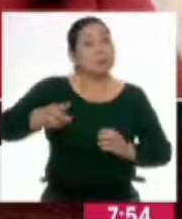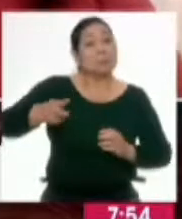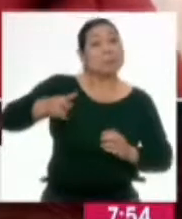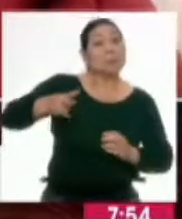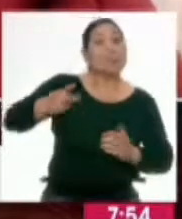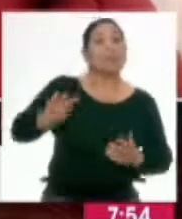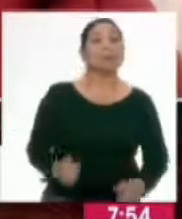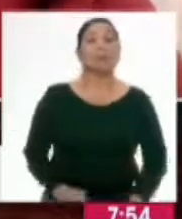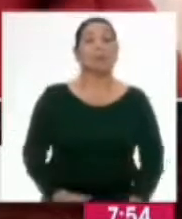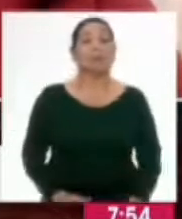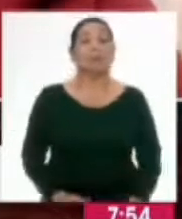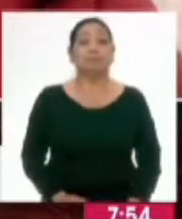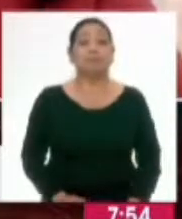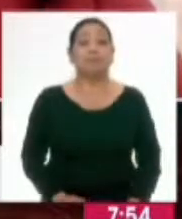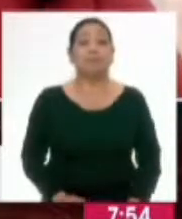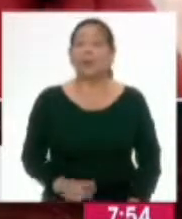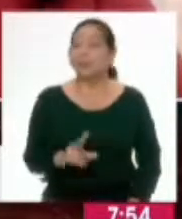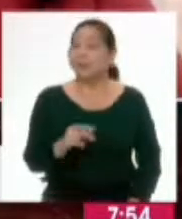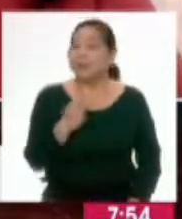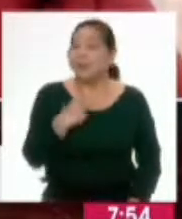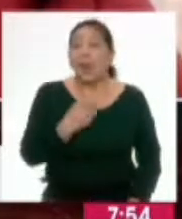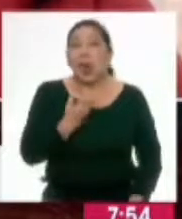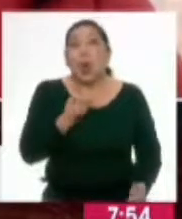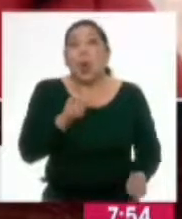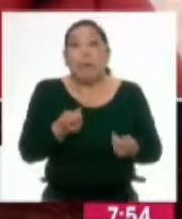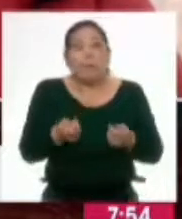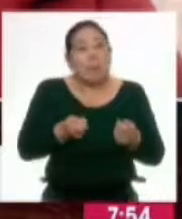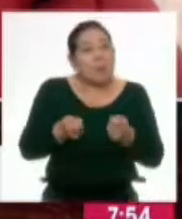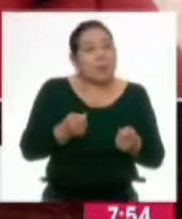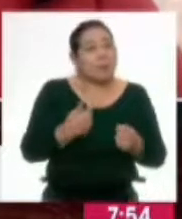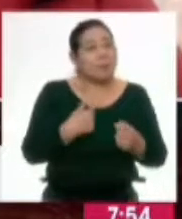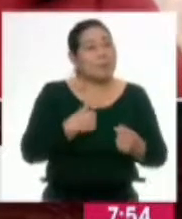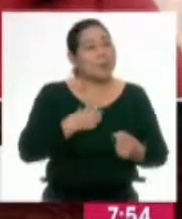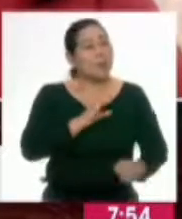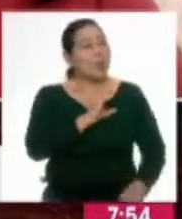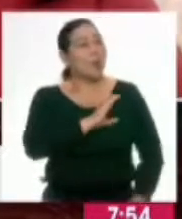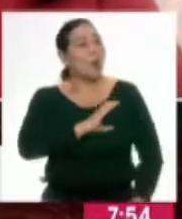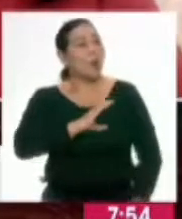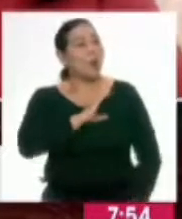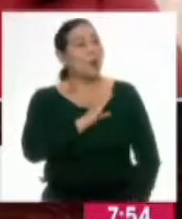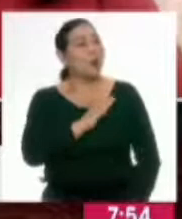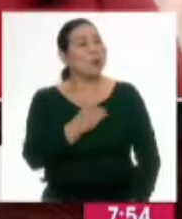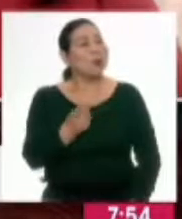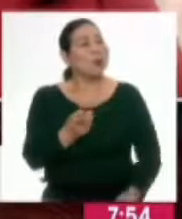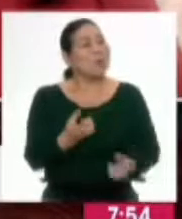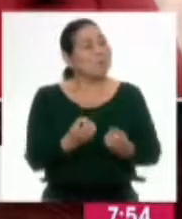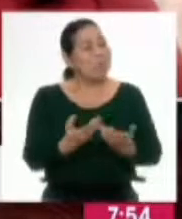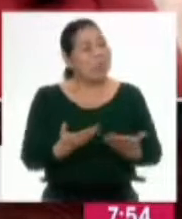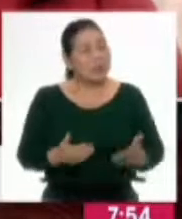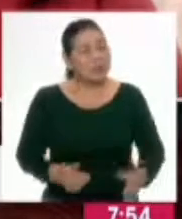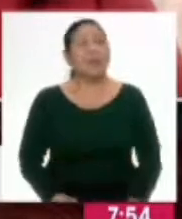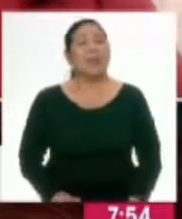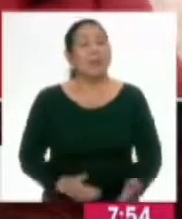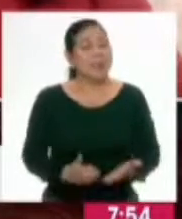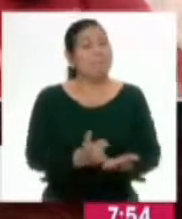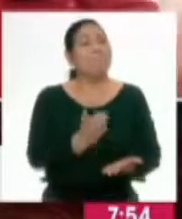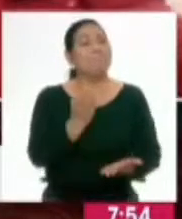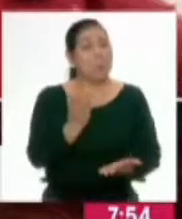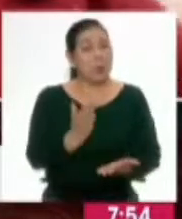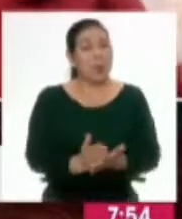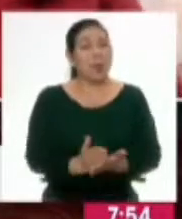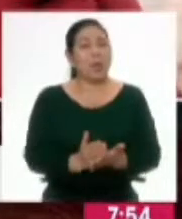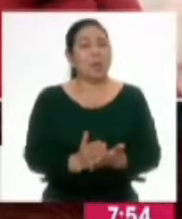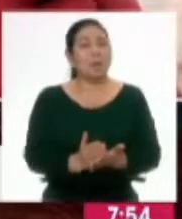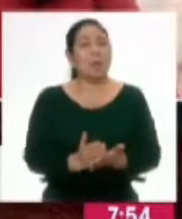mayor intensidad. Por lo tanto, no saben cómo manejar sus emociones. Eso les está trayendo bastante dificultad